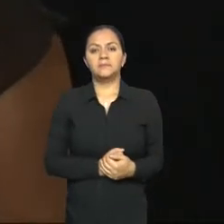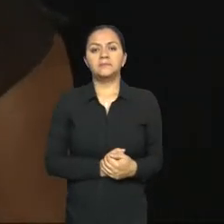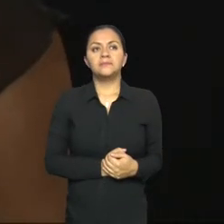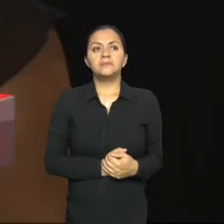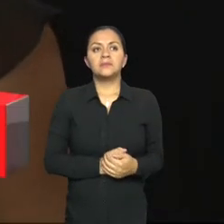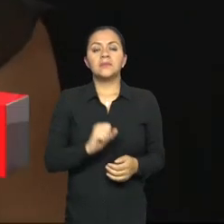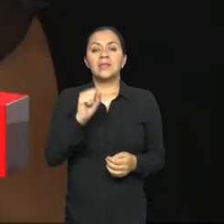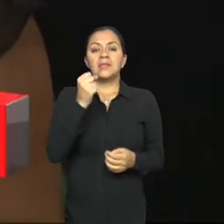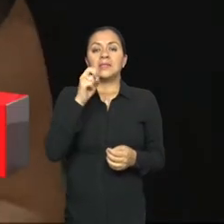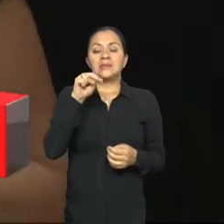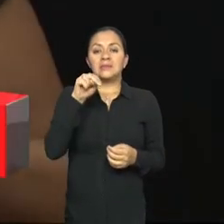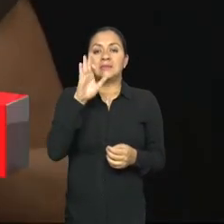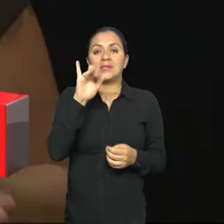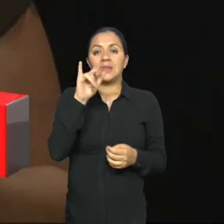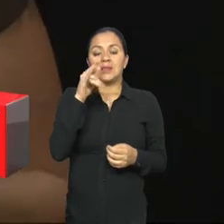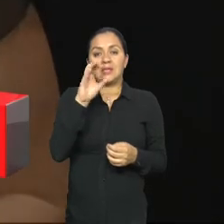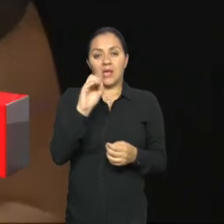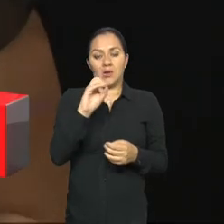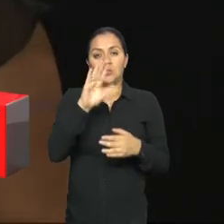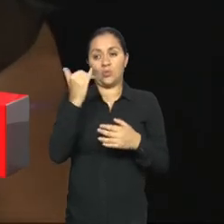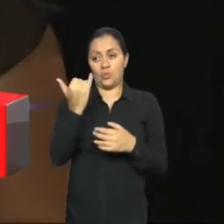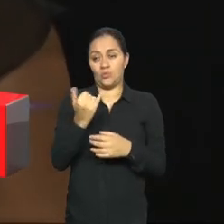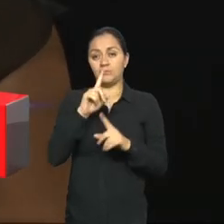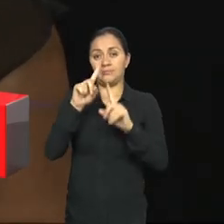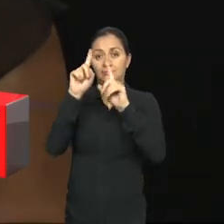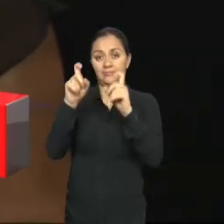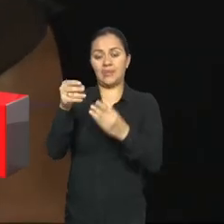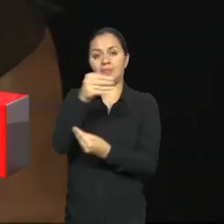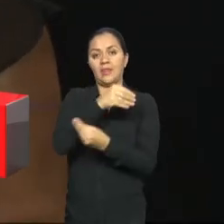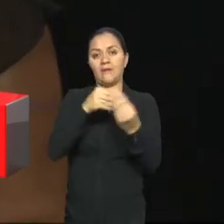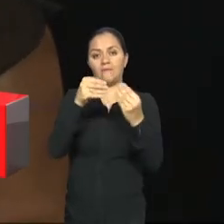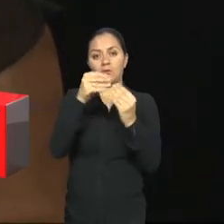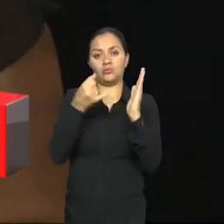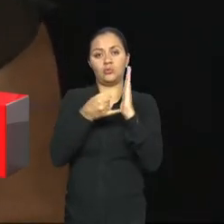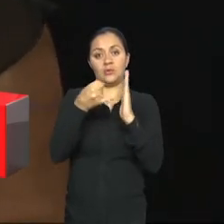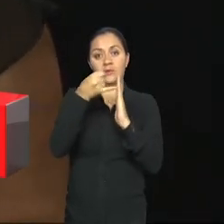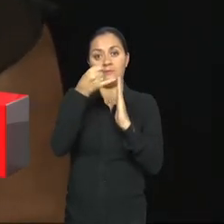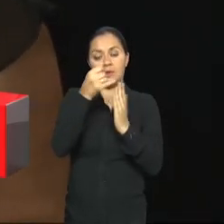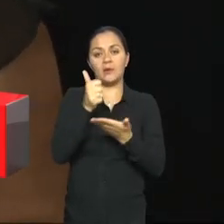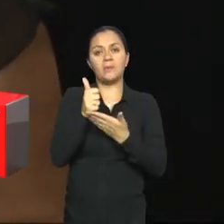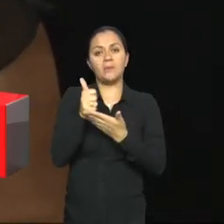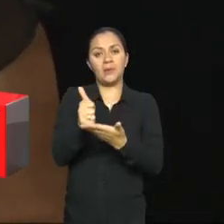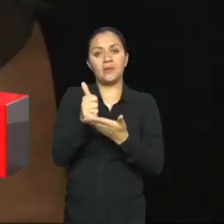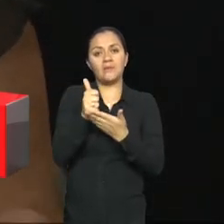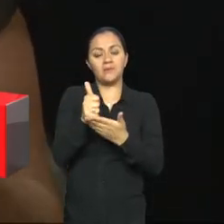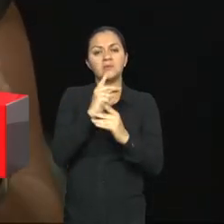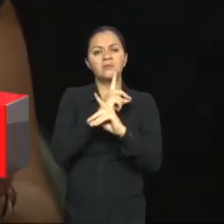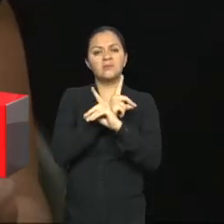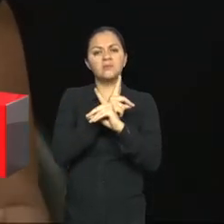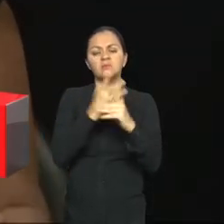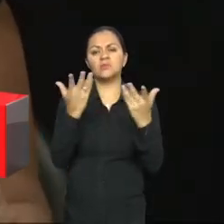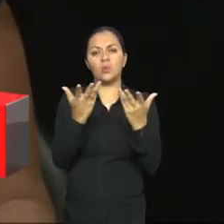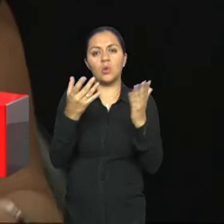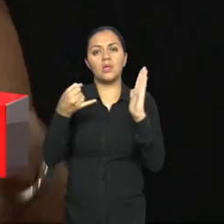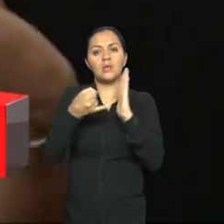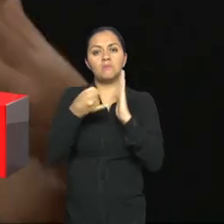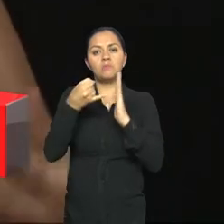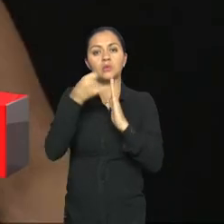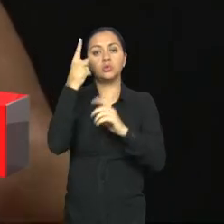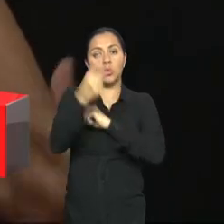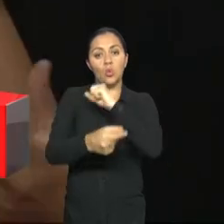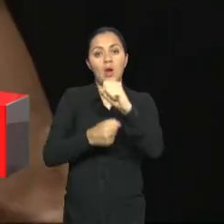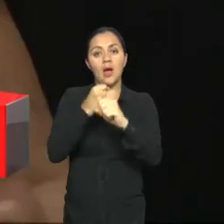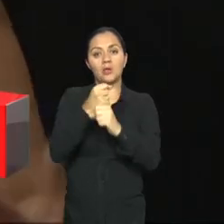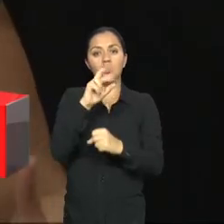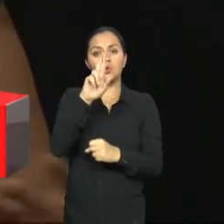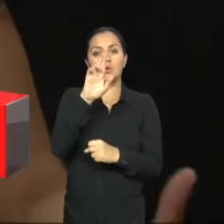Santiago, tú nos comentabas precisamente y hemos hablado ya del tema de devolución del IVA. Otro de los beneficios tributarios para personas con discapacidad es el impuesto a la renta. ¿Cómo se